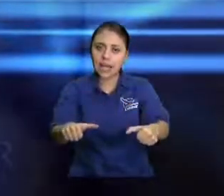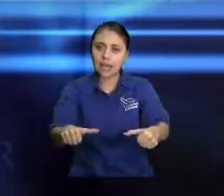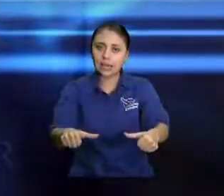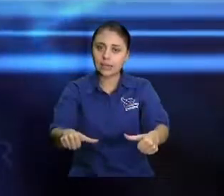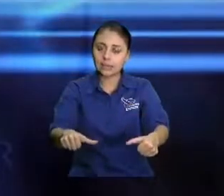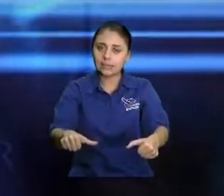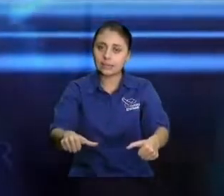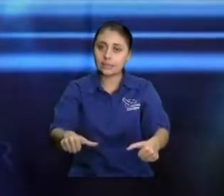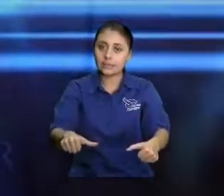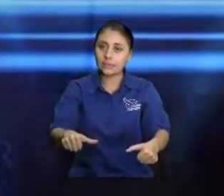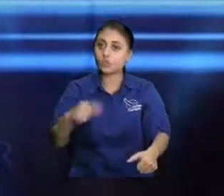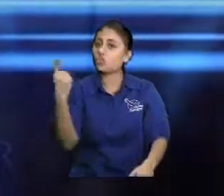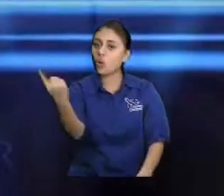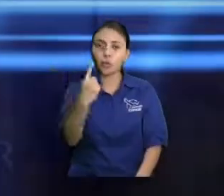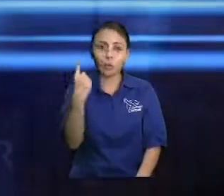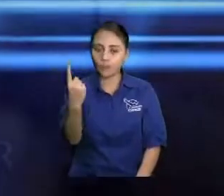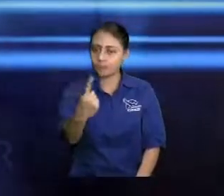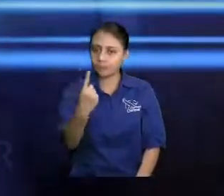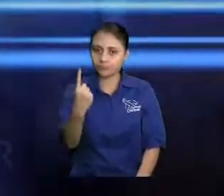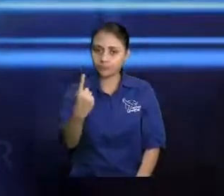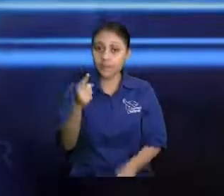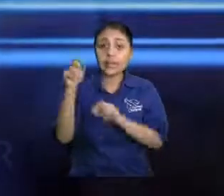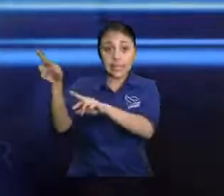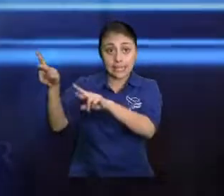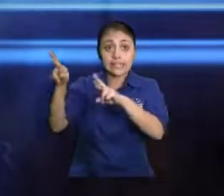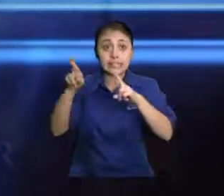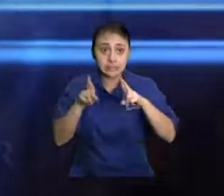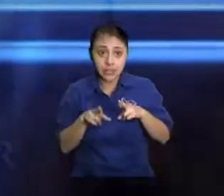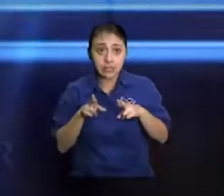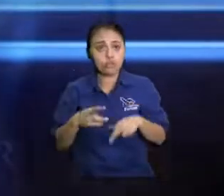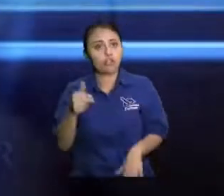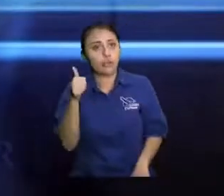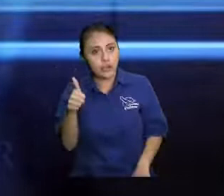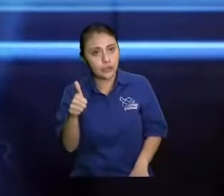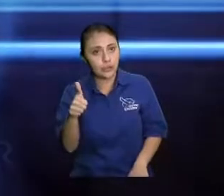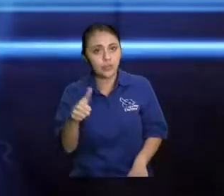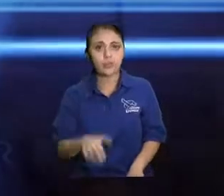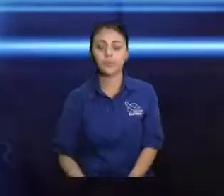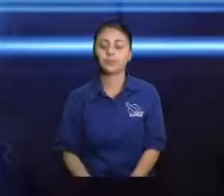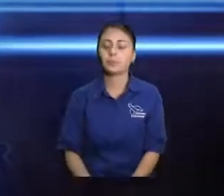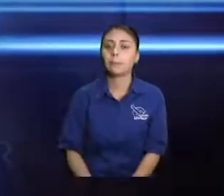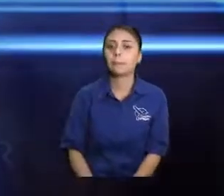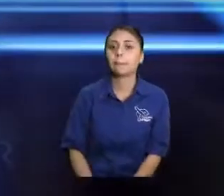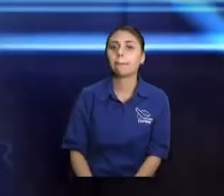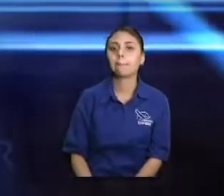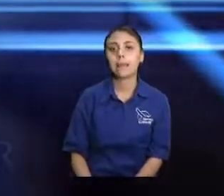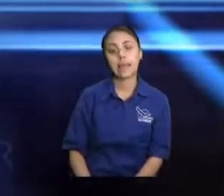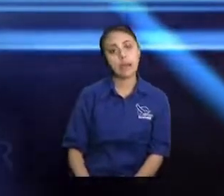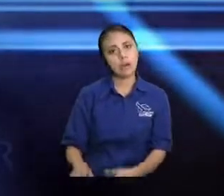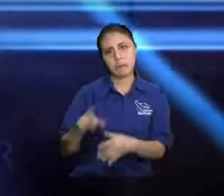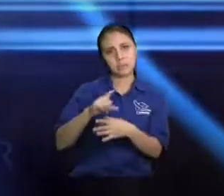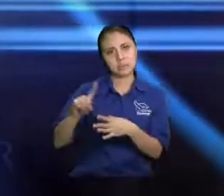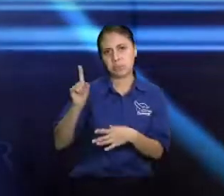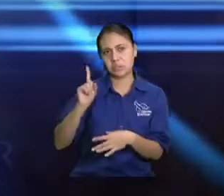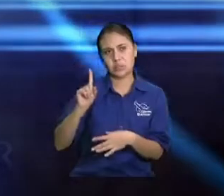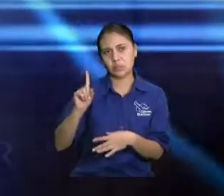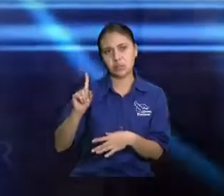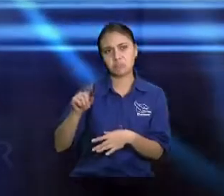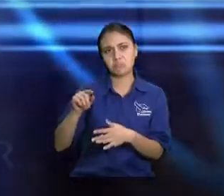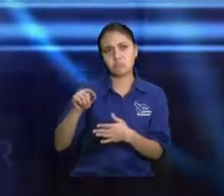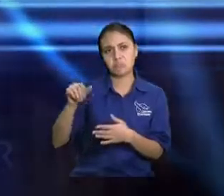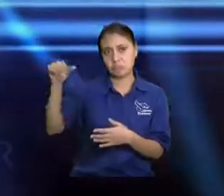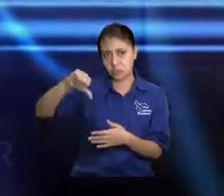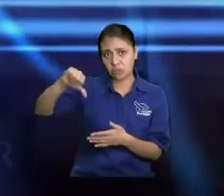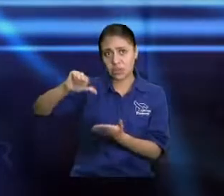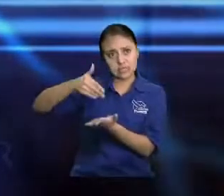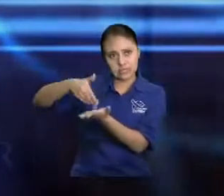examinad todo y recibidlo, lo bueno. Ahora, lo que no es, hay que rechazarlo. Entre